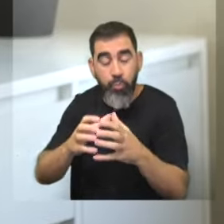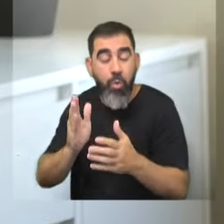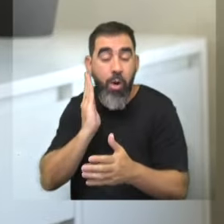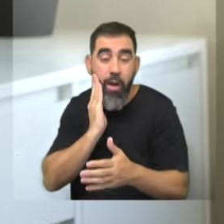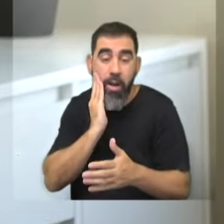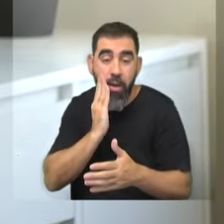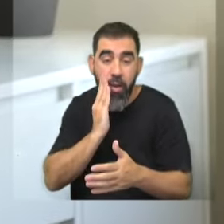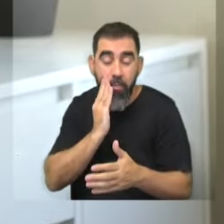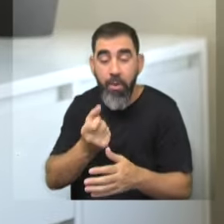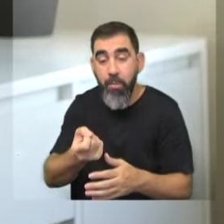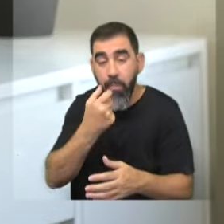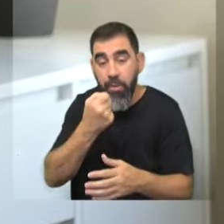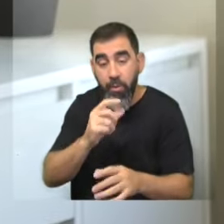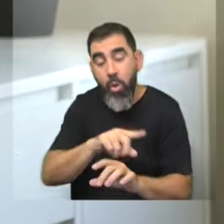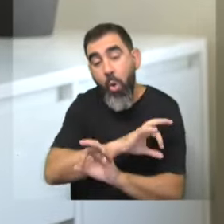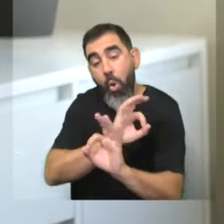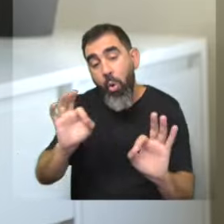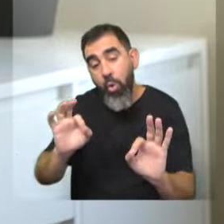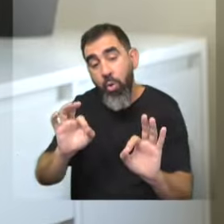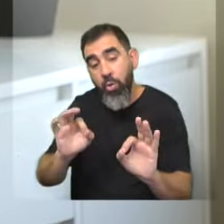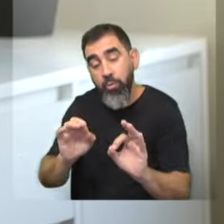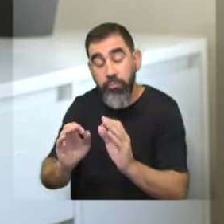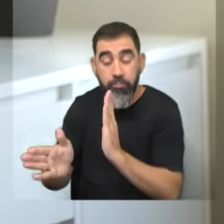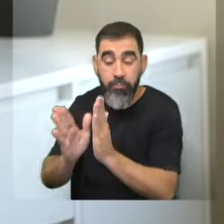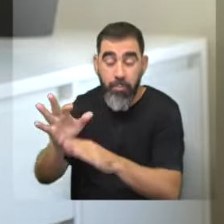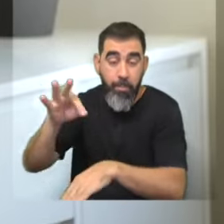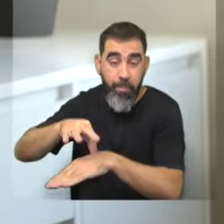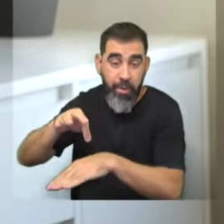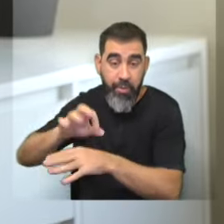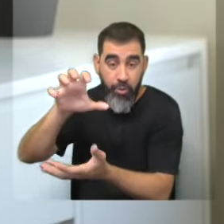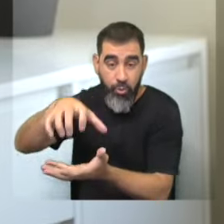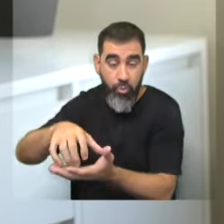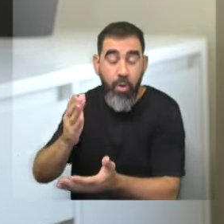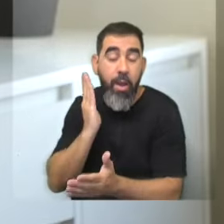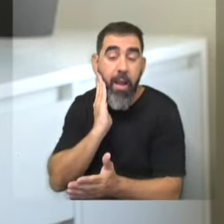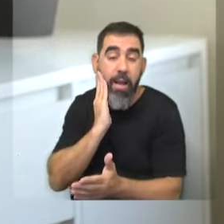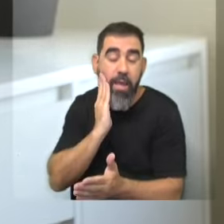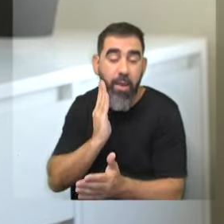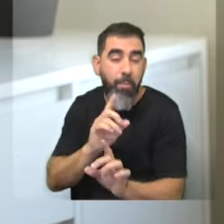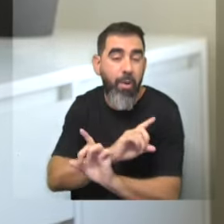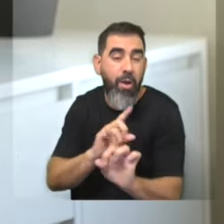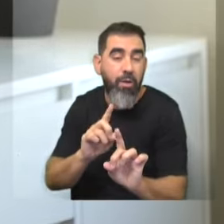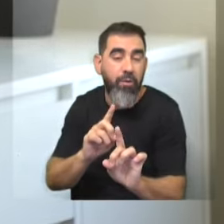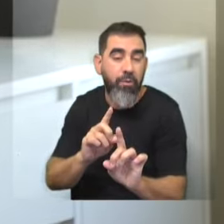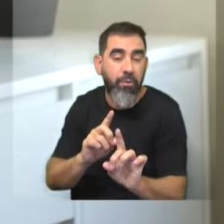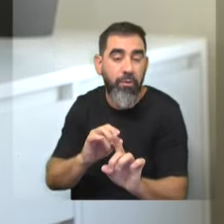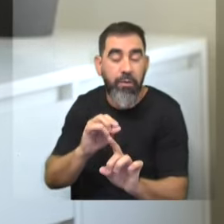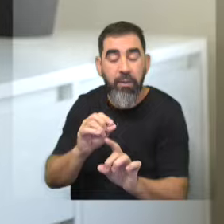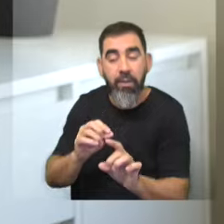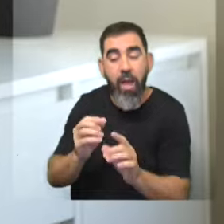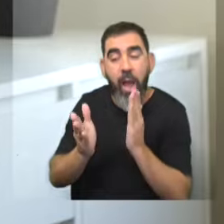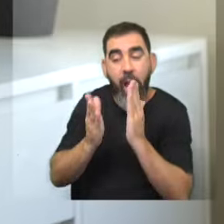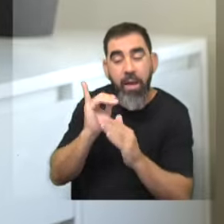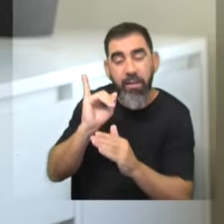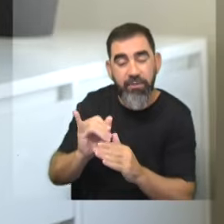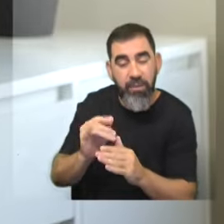y la medicación oral, y después las cosas que podemos hacer en el consultorio. En relación a las cremas, no son las cremas de skincare, que sí ayudan y van como